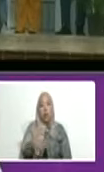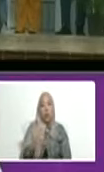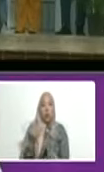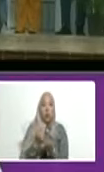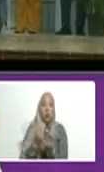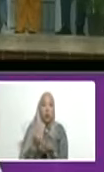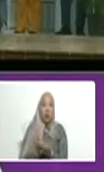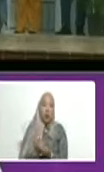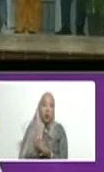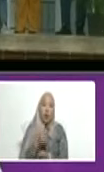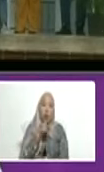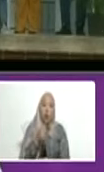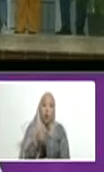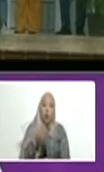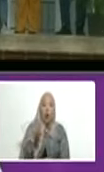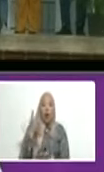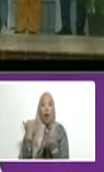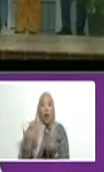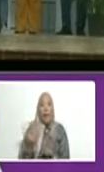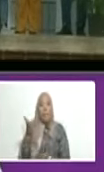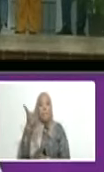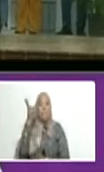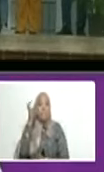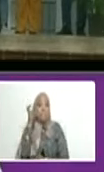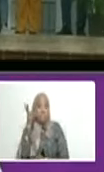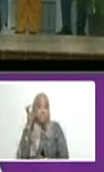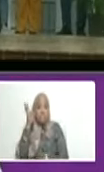convictos y confesos. Escúchenme esto.